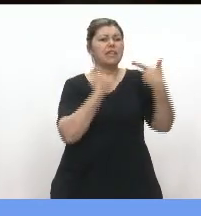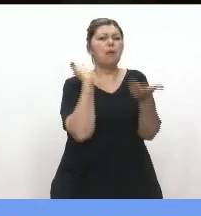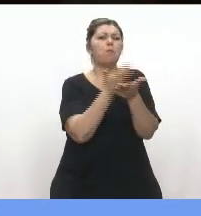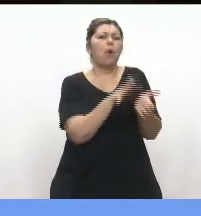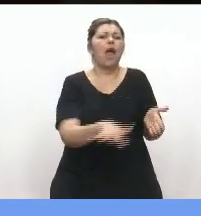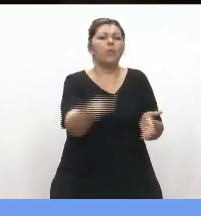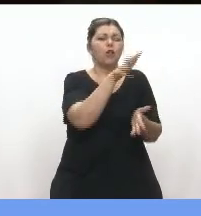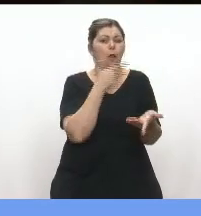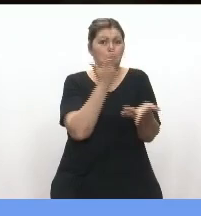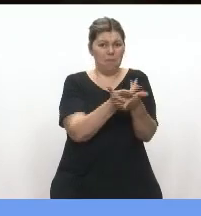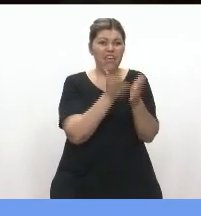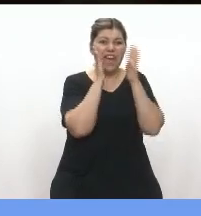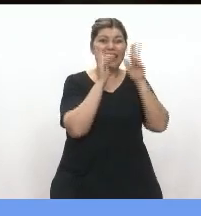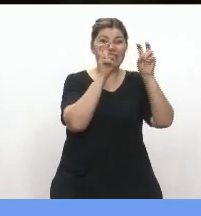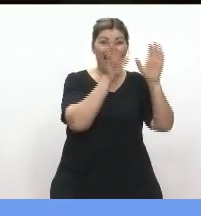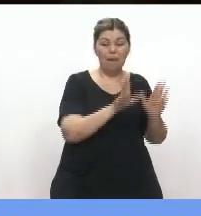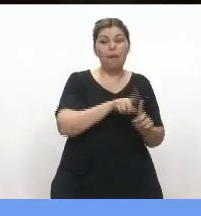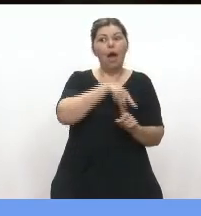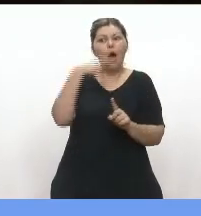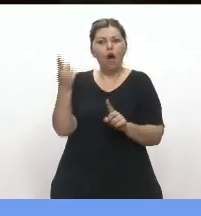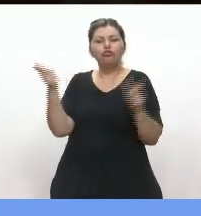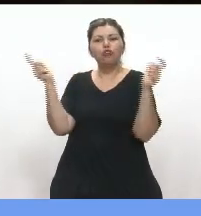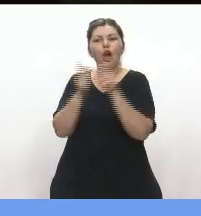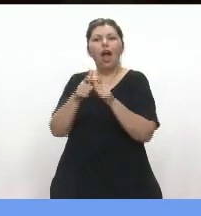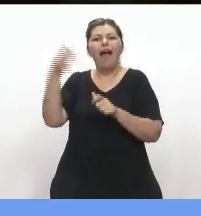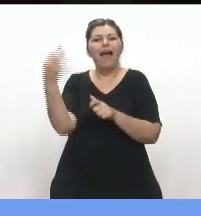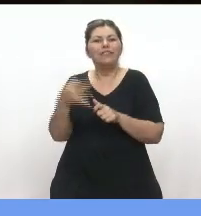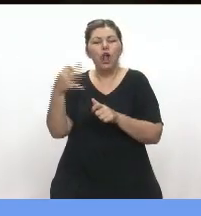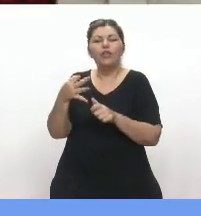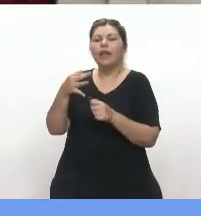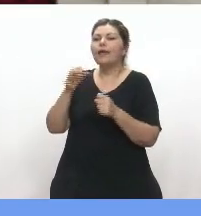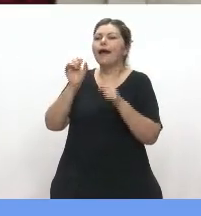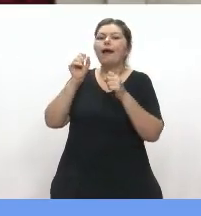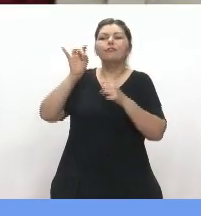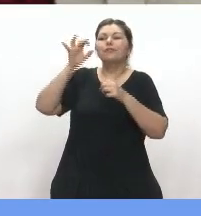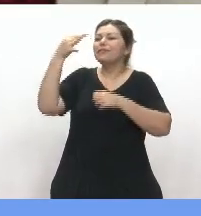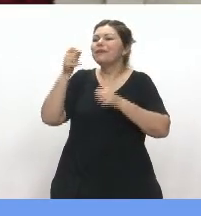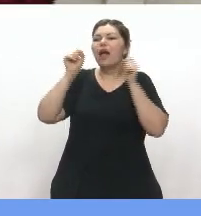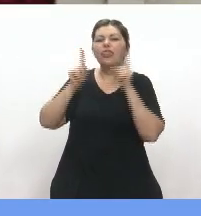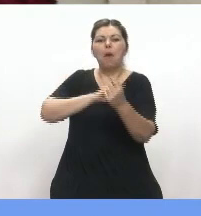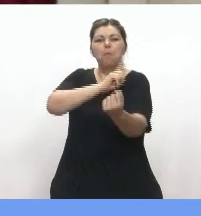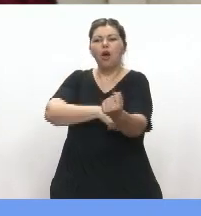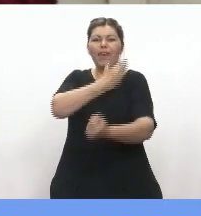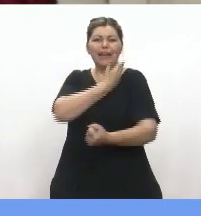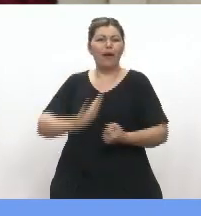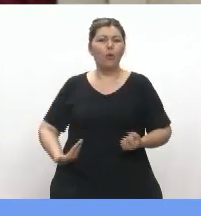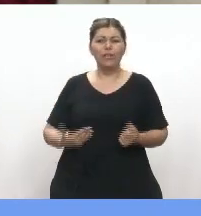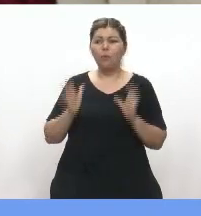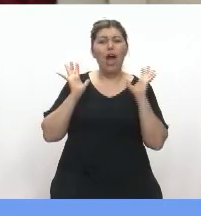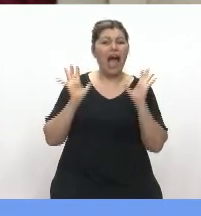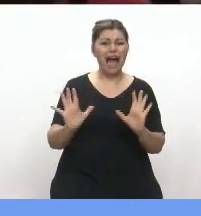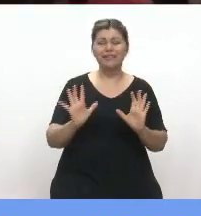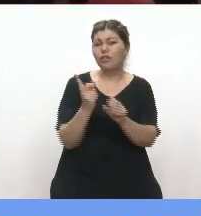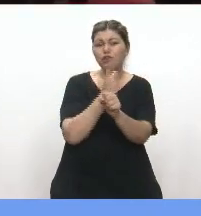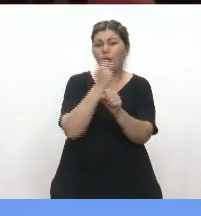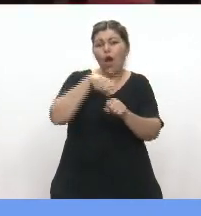digamos, y las extraordinarias son de uso exclusivo del Poder Ejecutivo. No se puede hacer otra cosa, porque está establecido por la Constitución